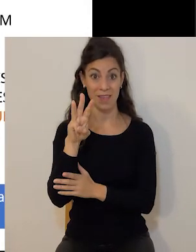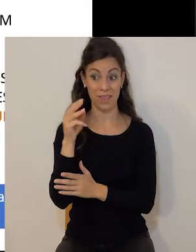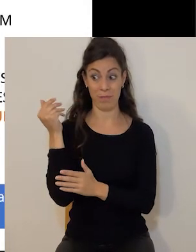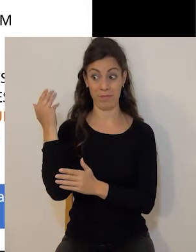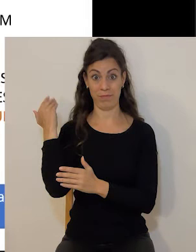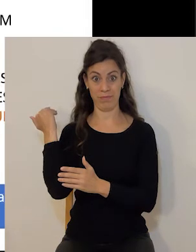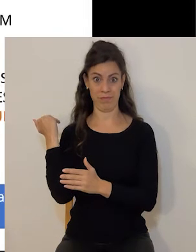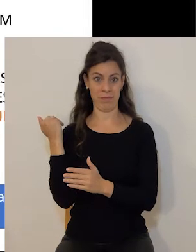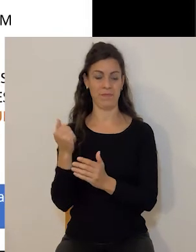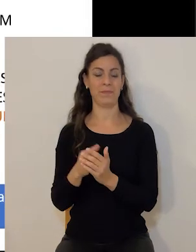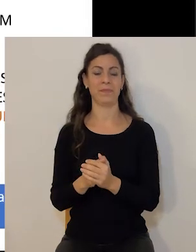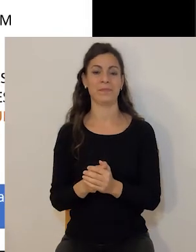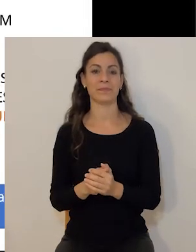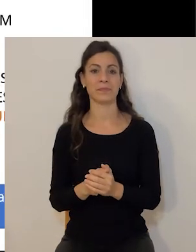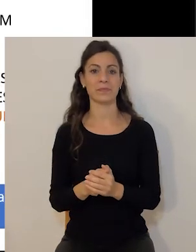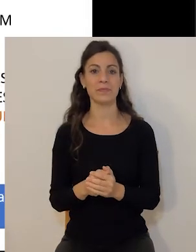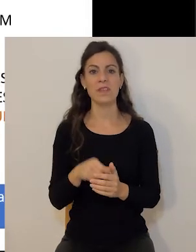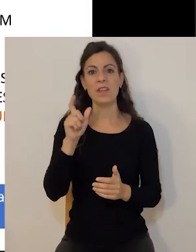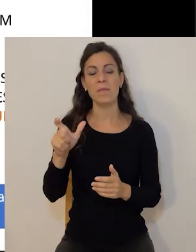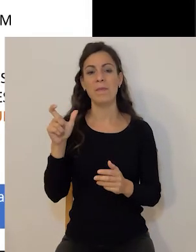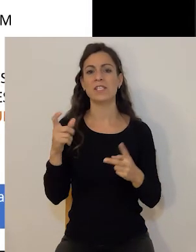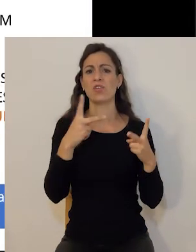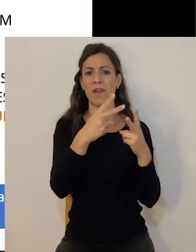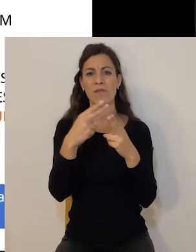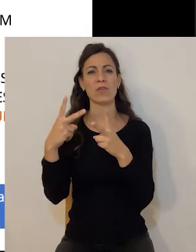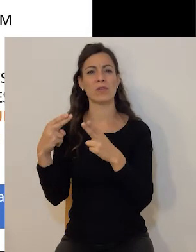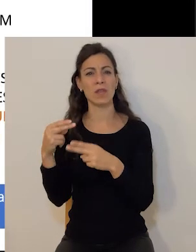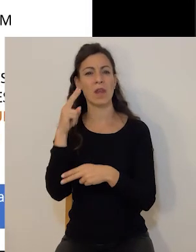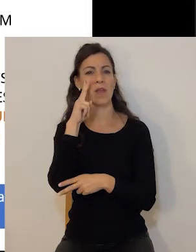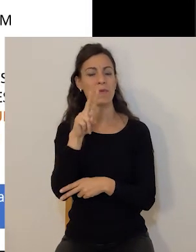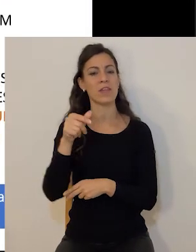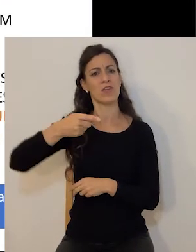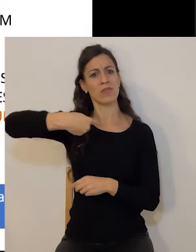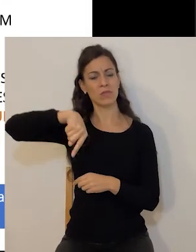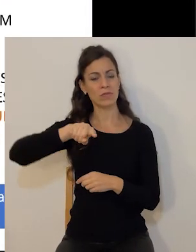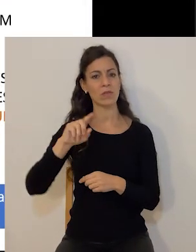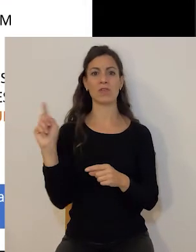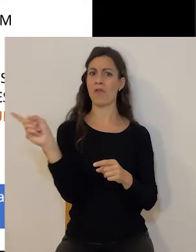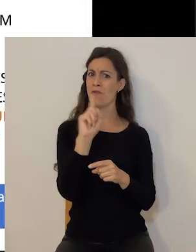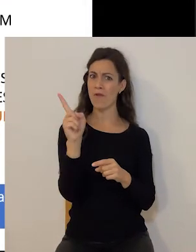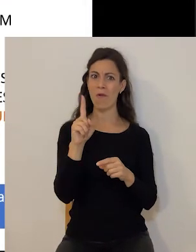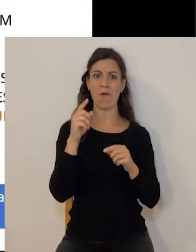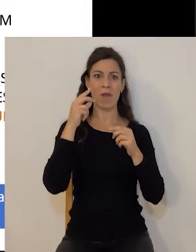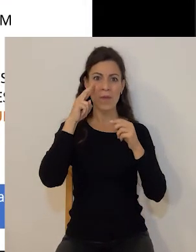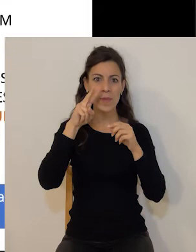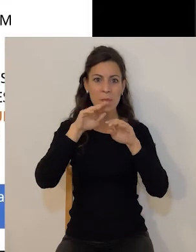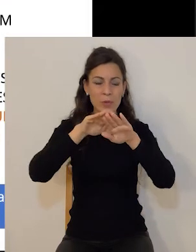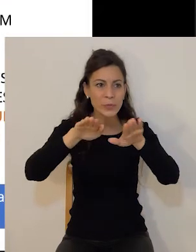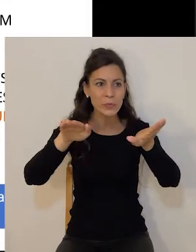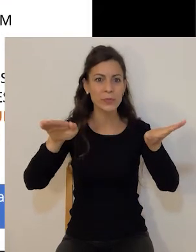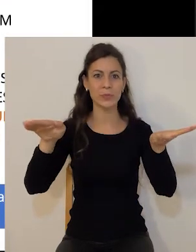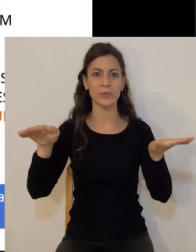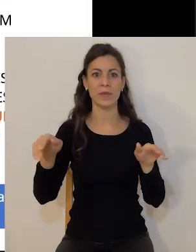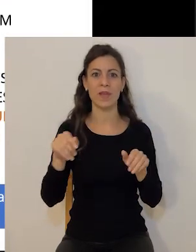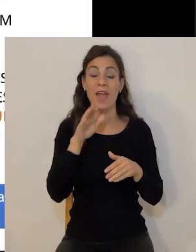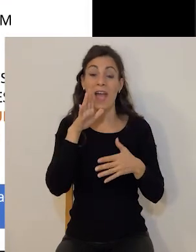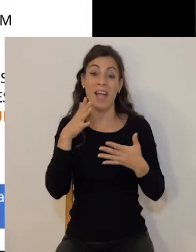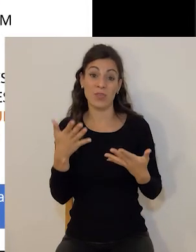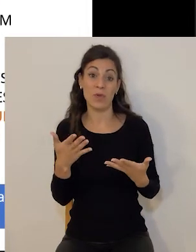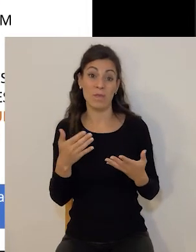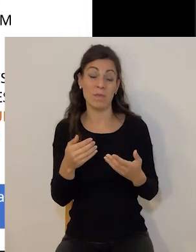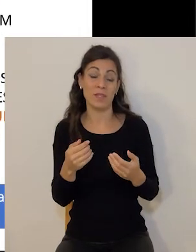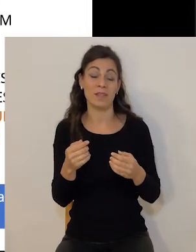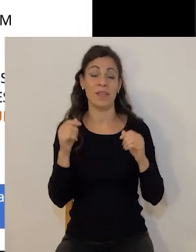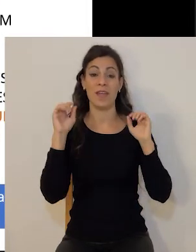mucha gente veía fronteras, nosotros vimos un horizonte. Hoy en día el aprendizaje basado en juegos es